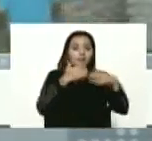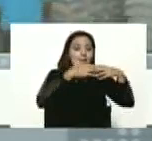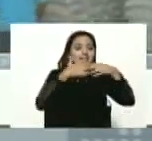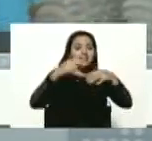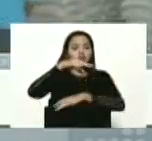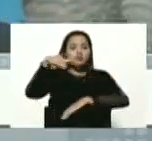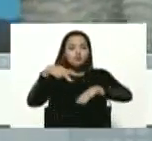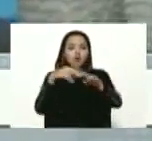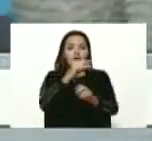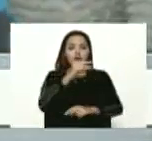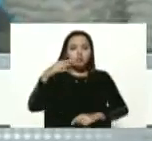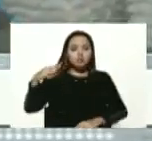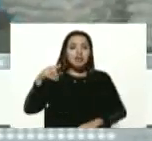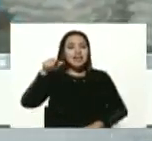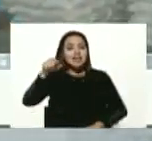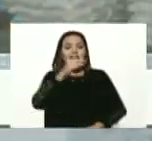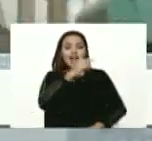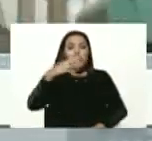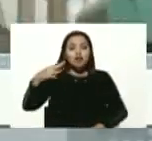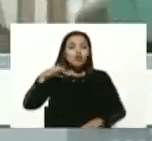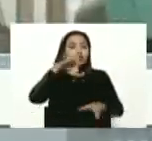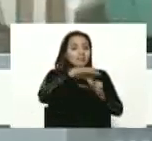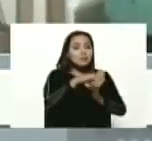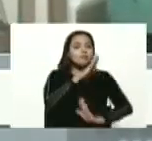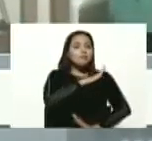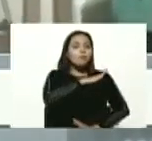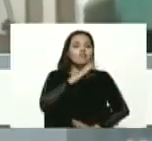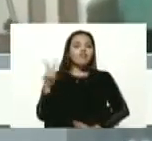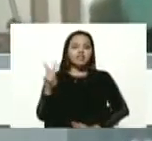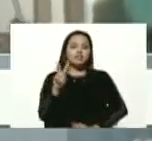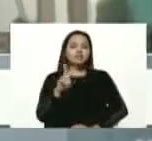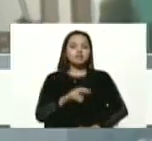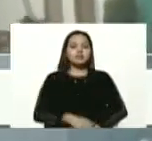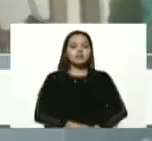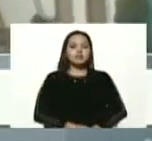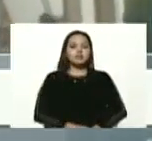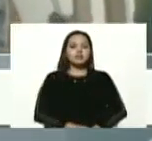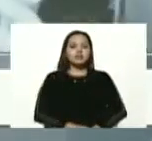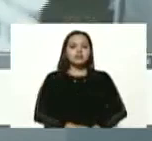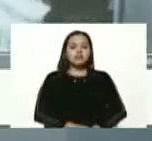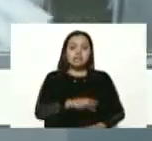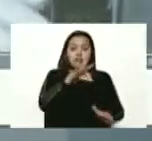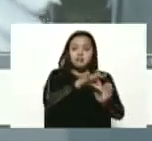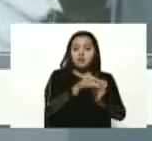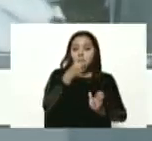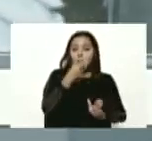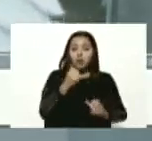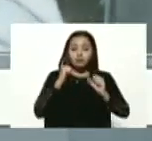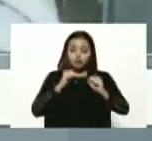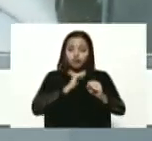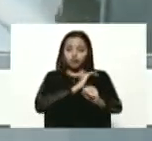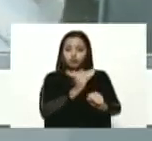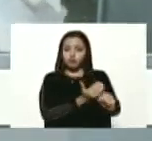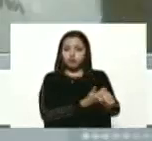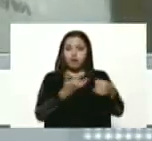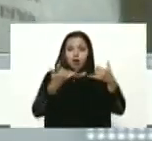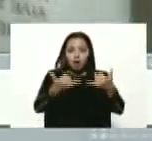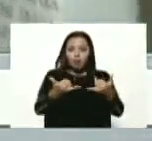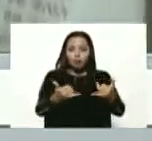nacional. Este es arroz con la semilla venezolana. Semilla buena, vale, resistente, que ahora estamos